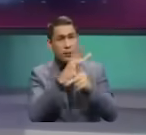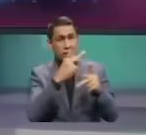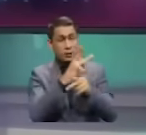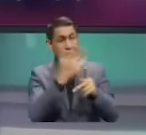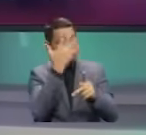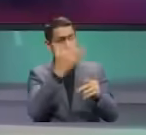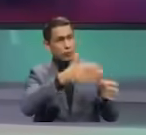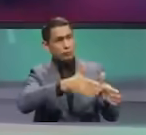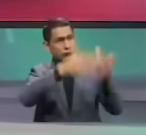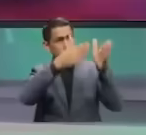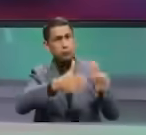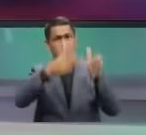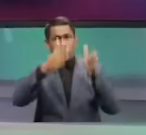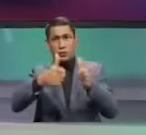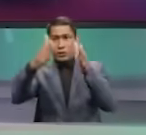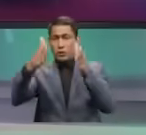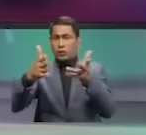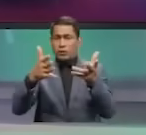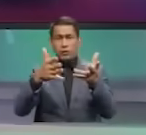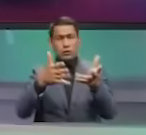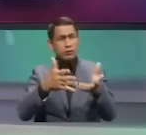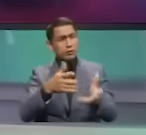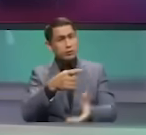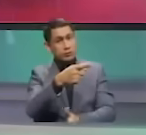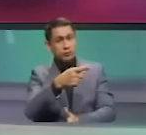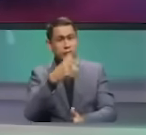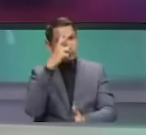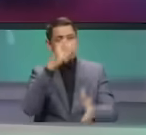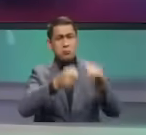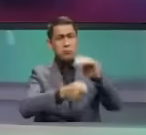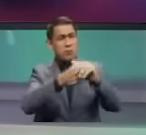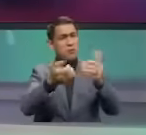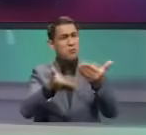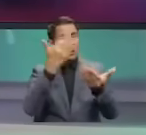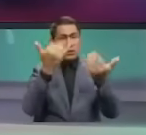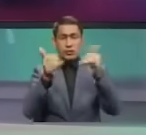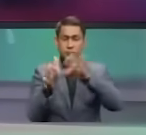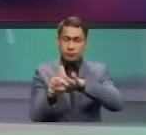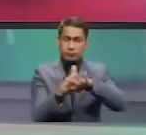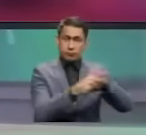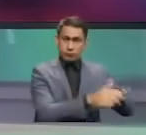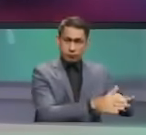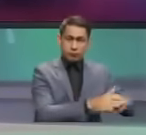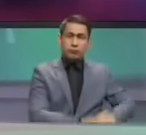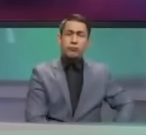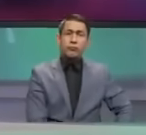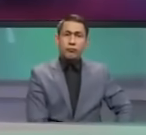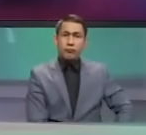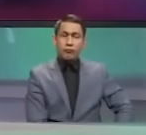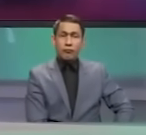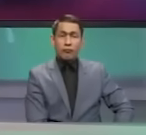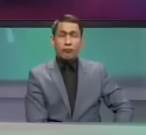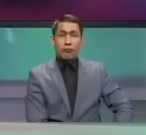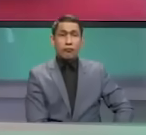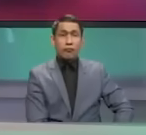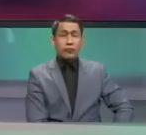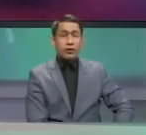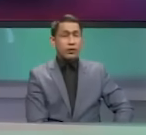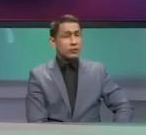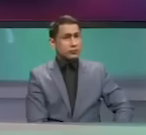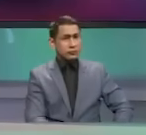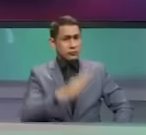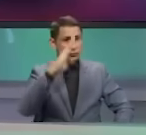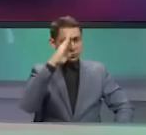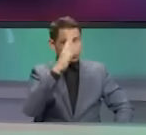casas colectivas un lugar en donde refugiarse. Y vámonos a la acción valiente de un agente del orden que se percató de un